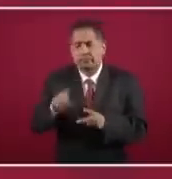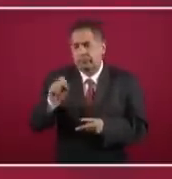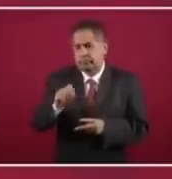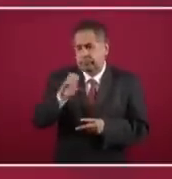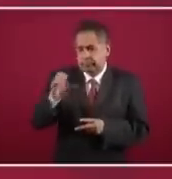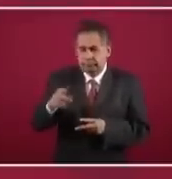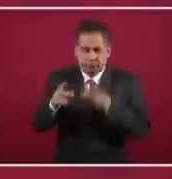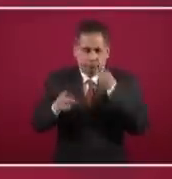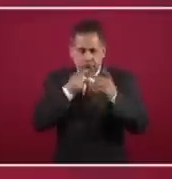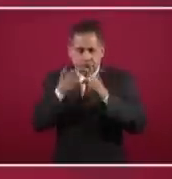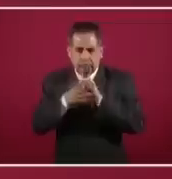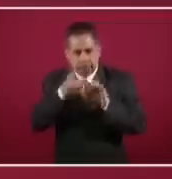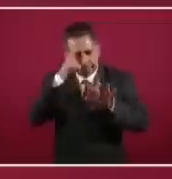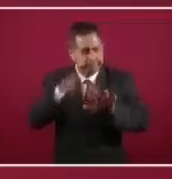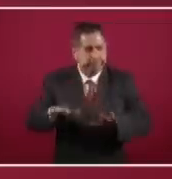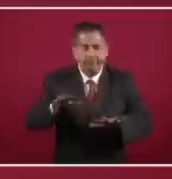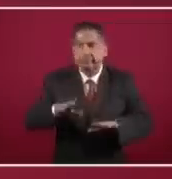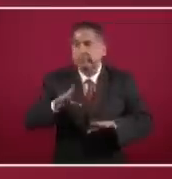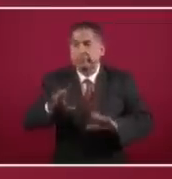Economía, desincentivar